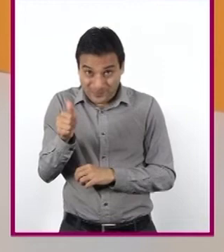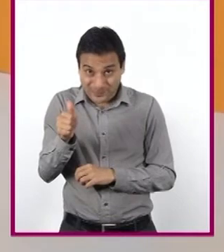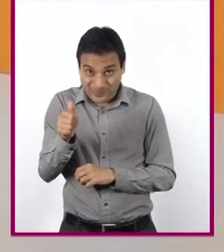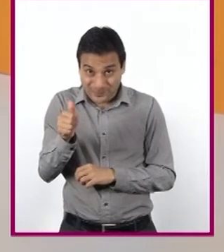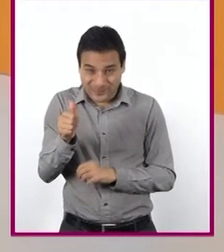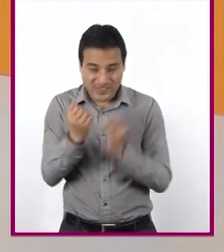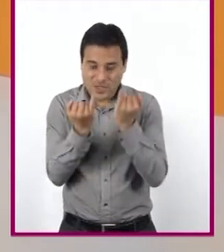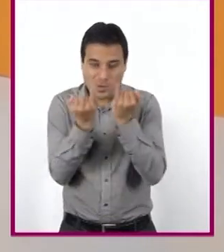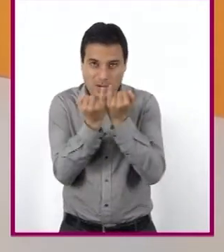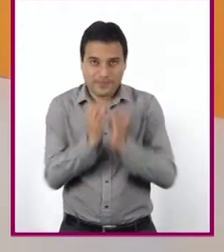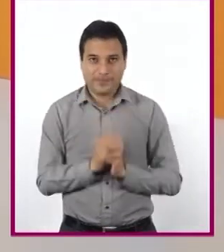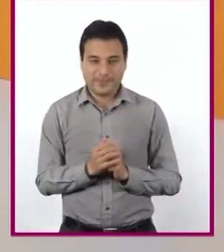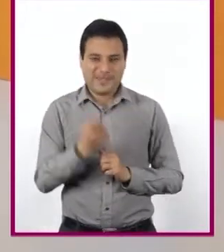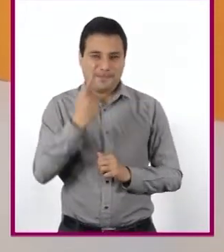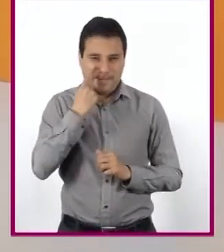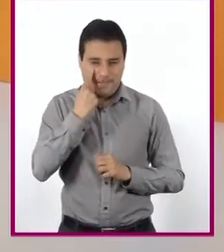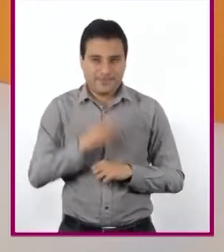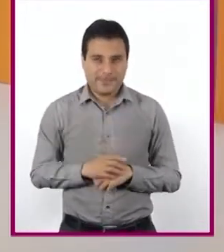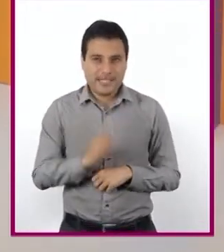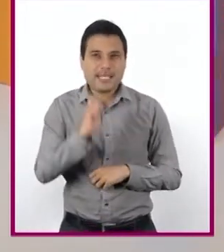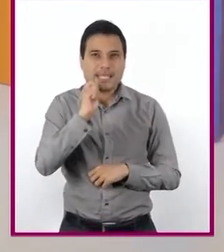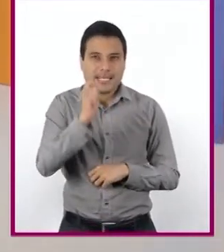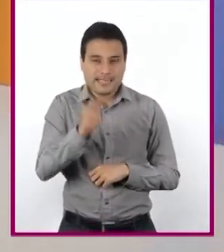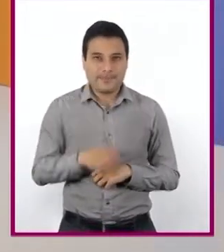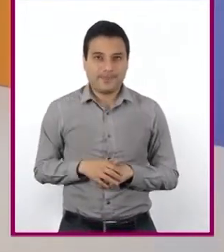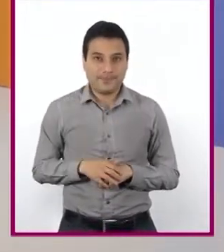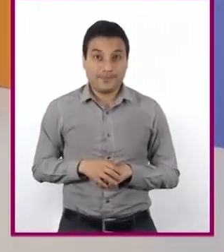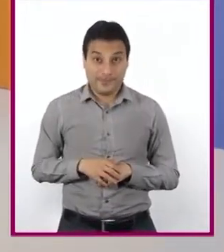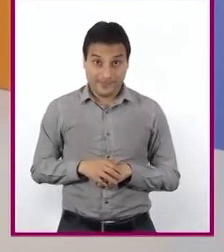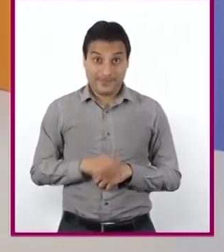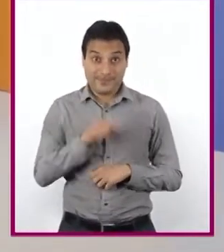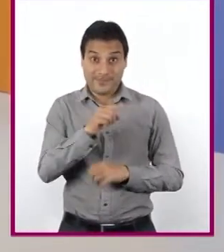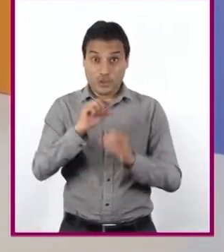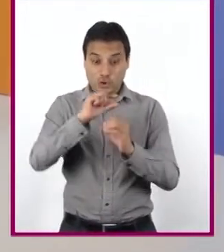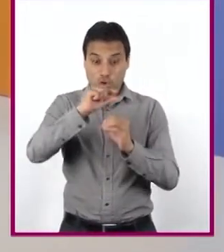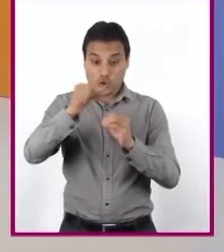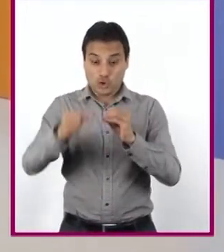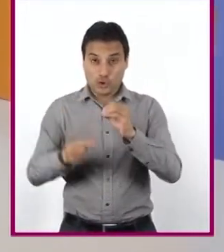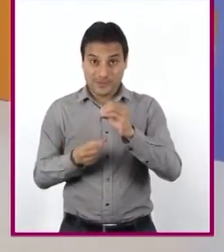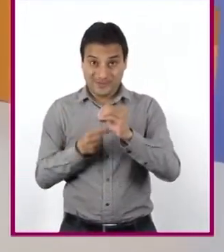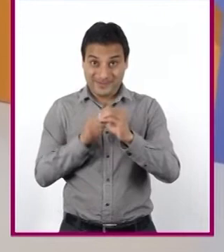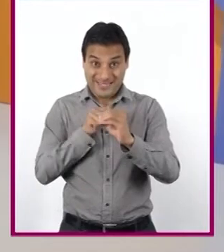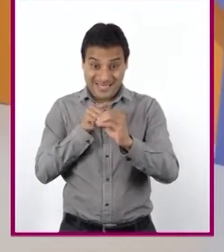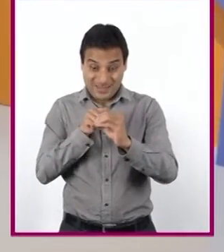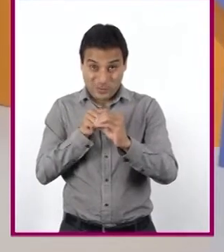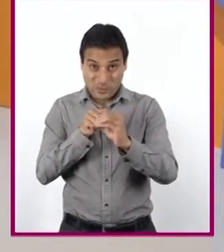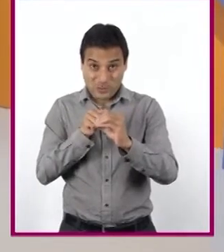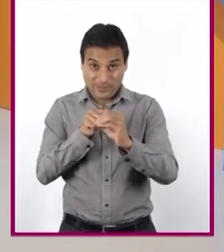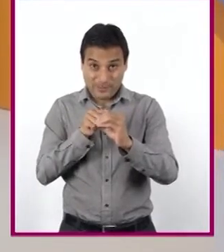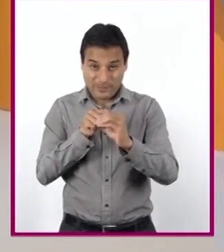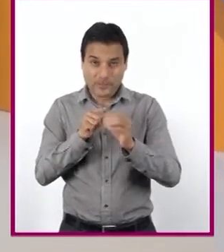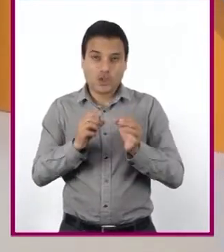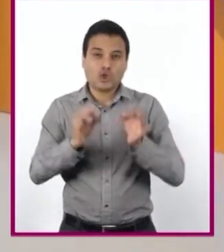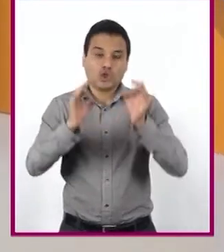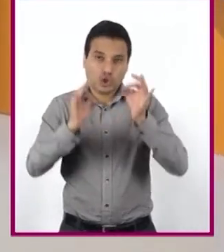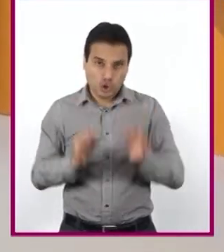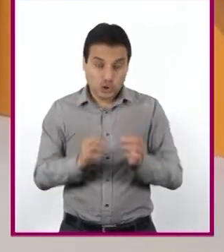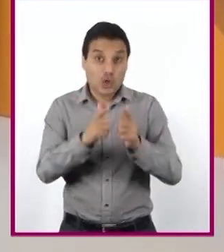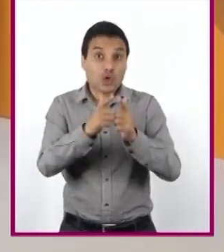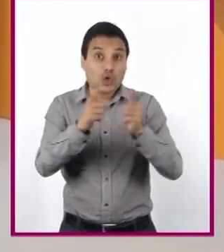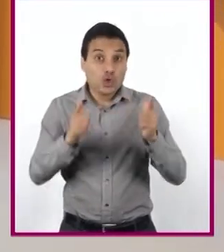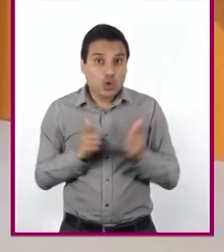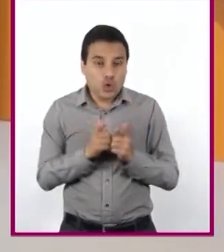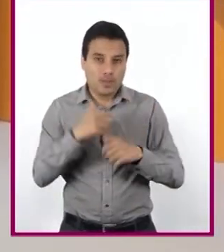dicho de otra manera, tienden a adquirir la estructura de los átomos de los elementos del grupo